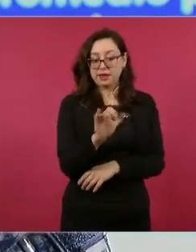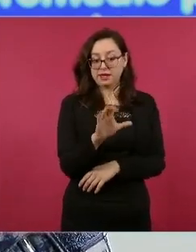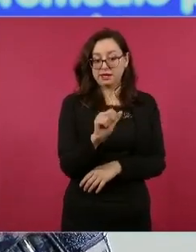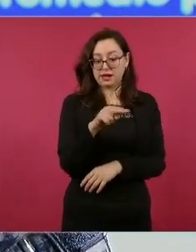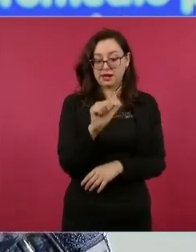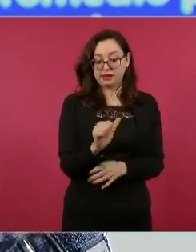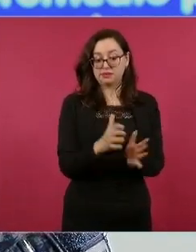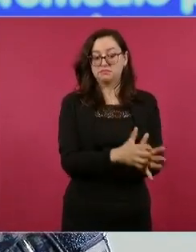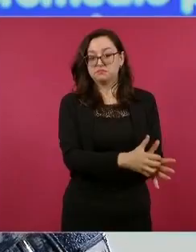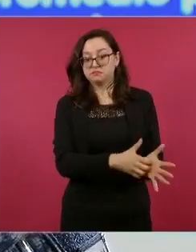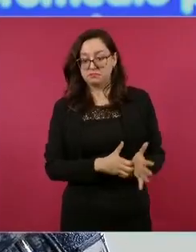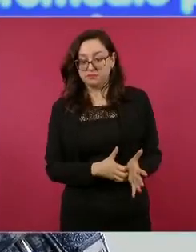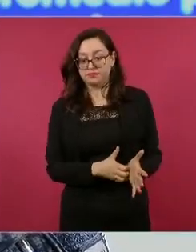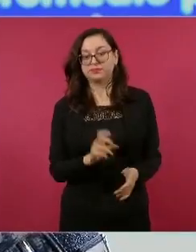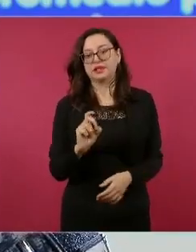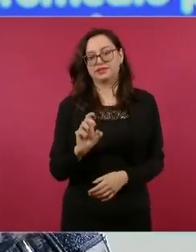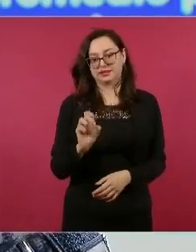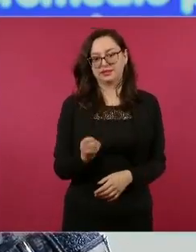de